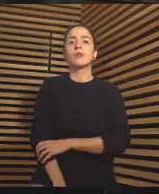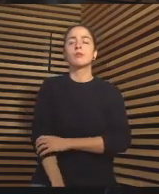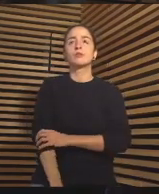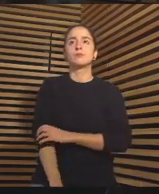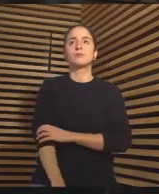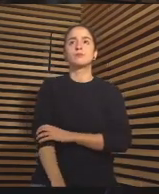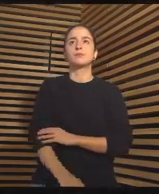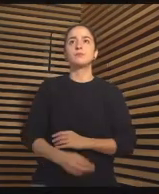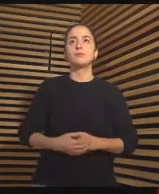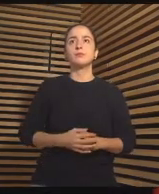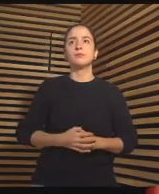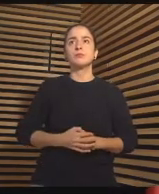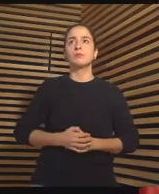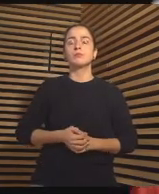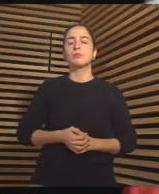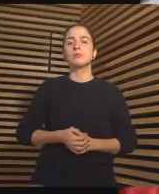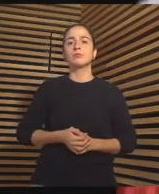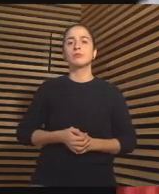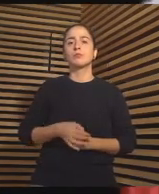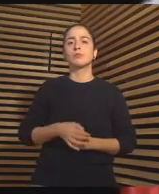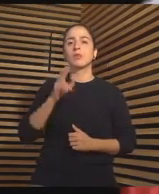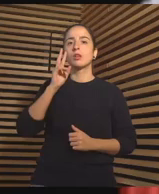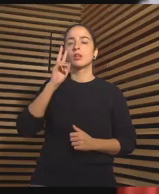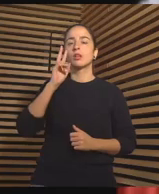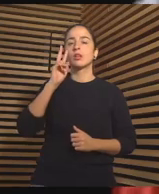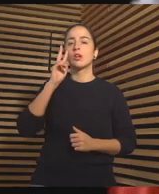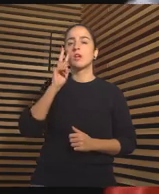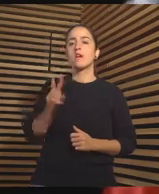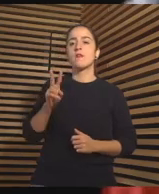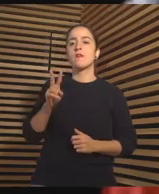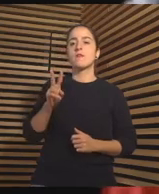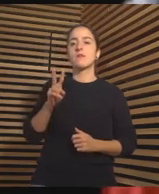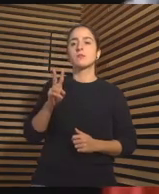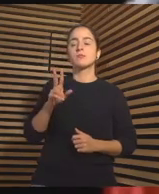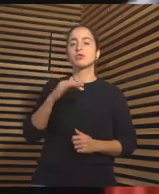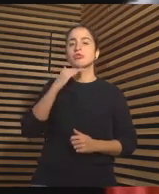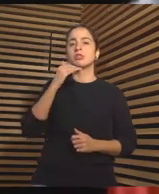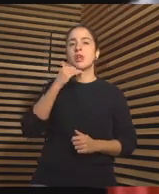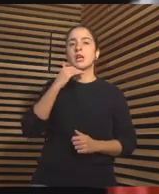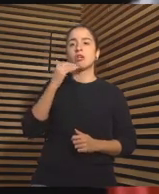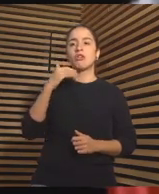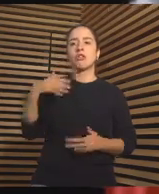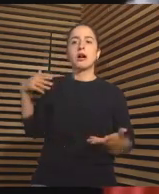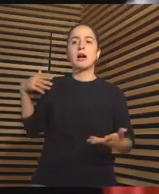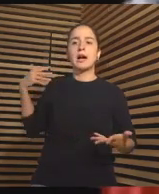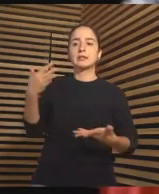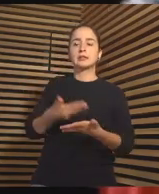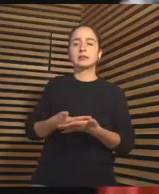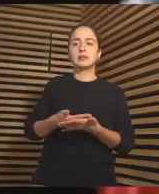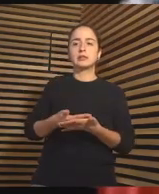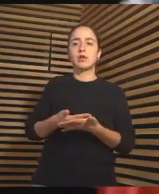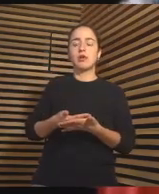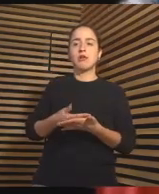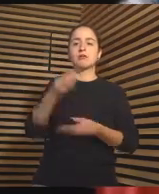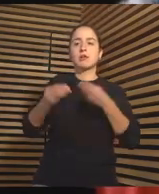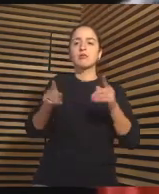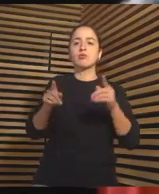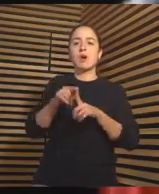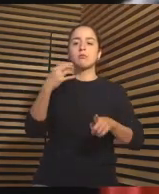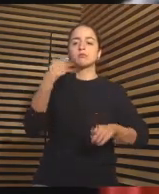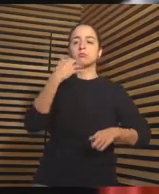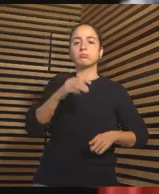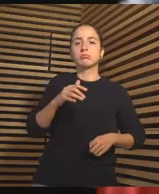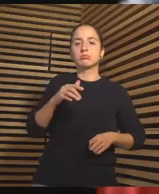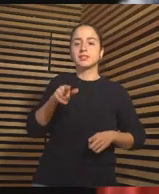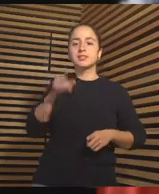No podemos convertir en ordinario, en habitual, algo que se ha hecho porque era excepcional y donde todos dimos nuestro